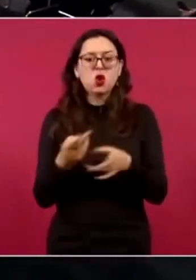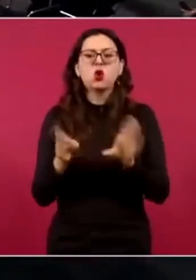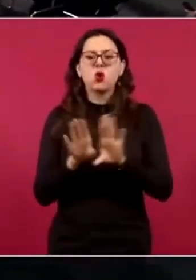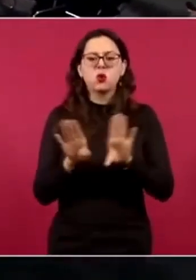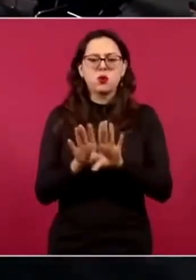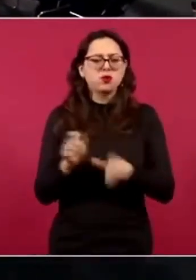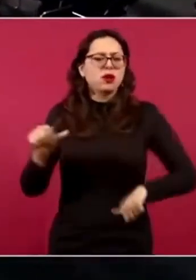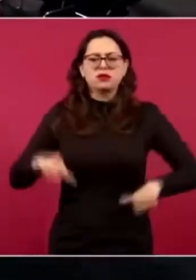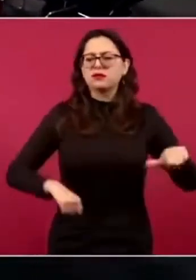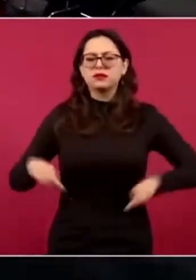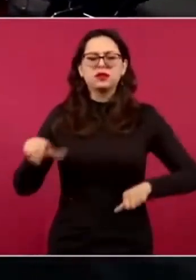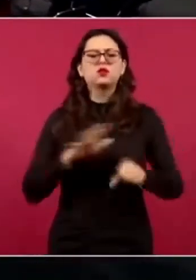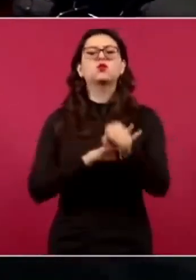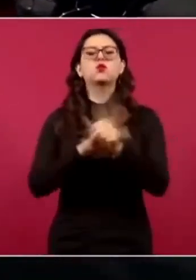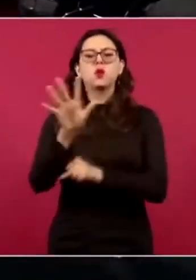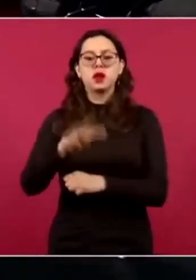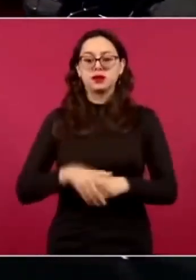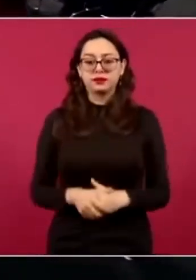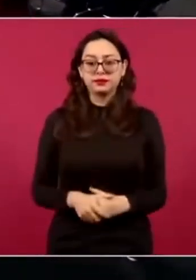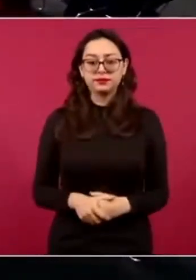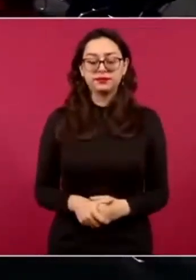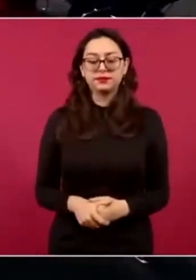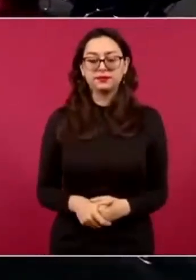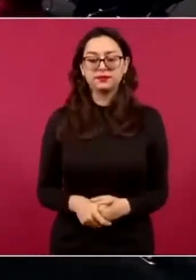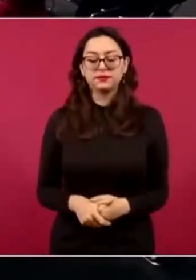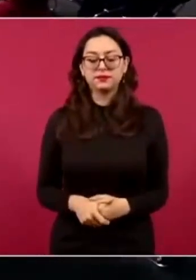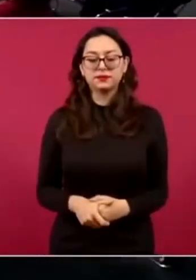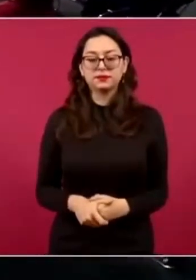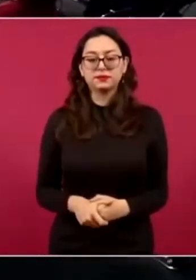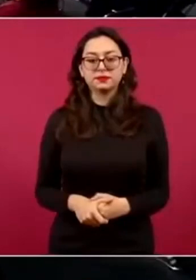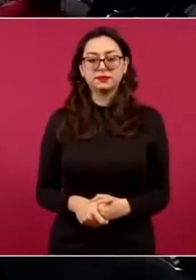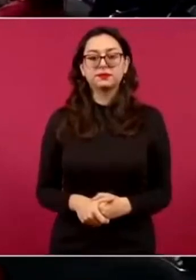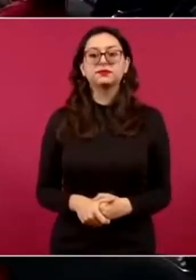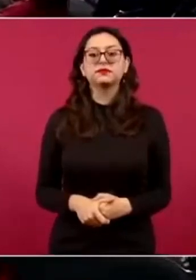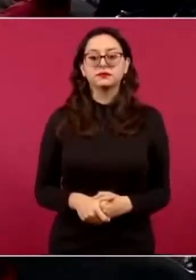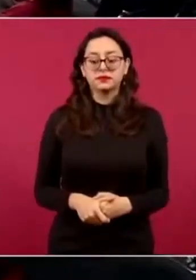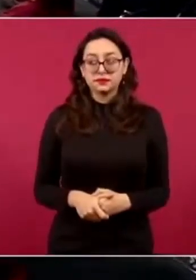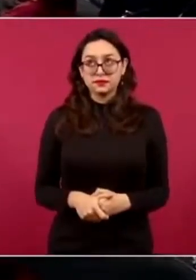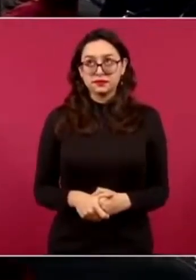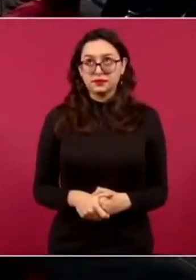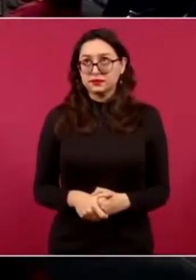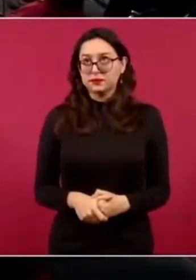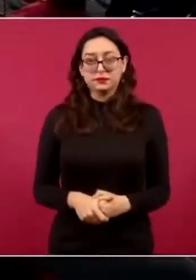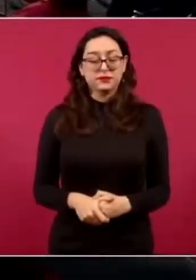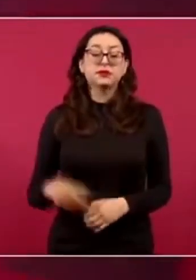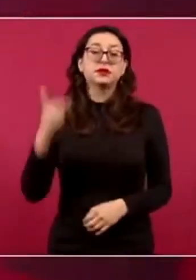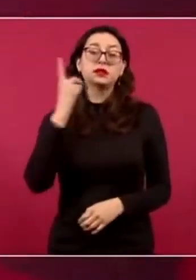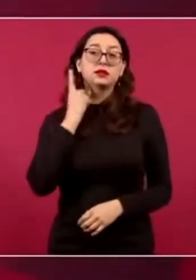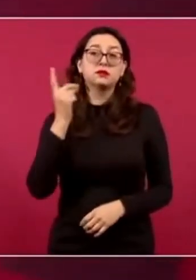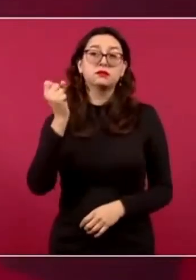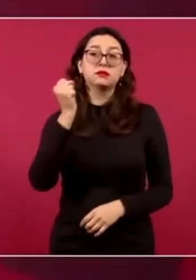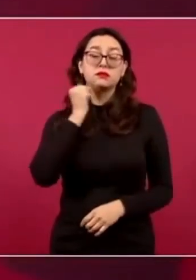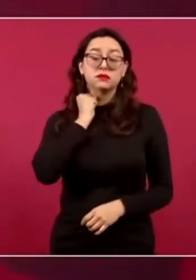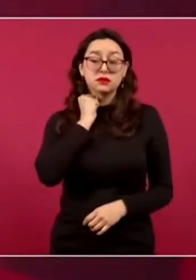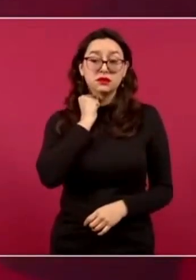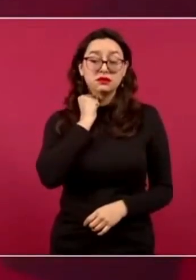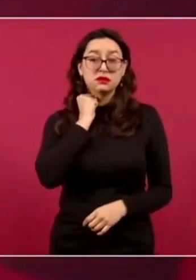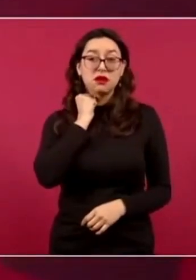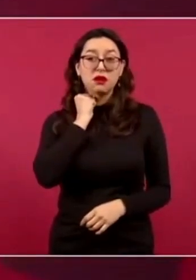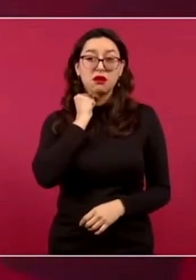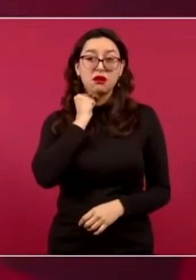legisladores en Veracruz. Van a llegar